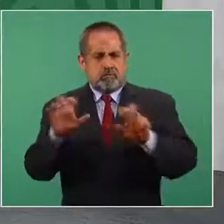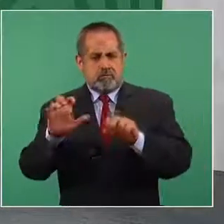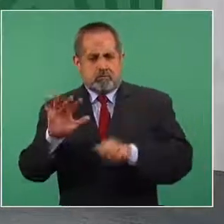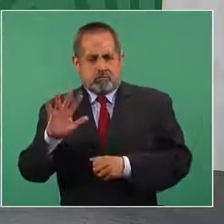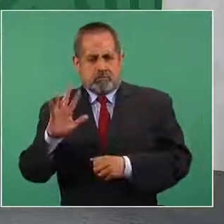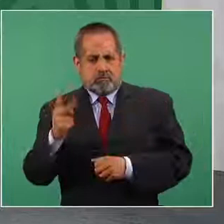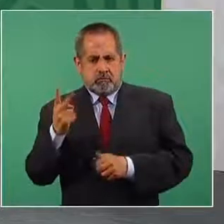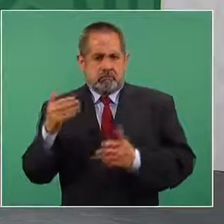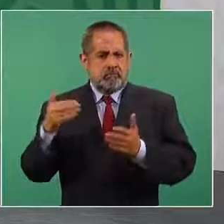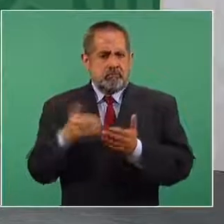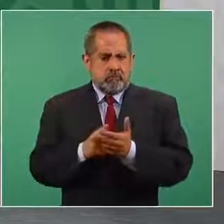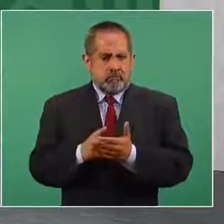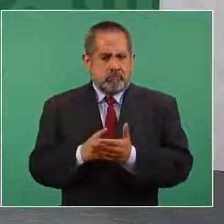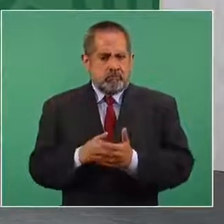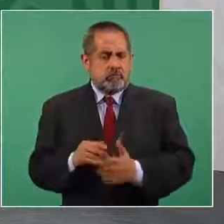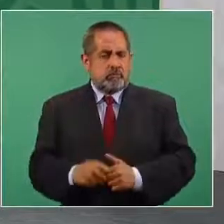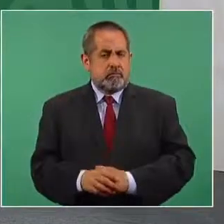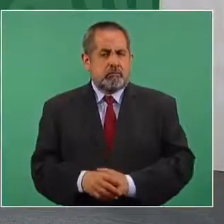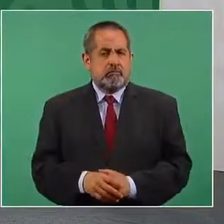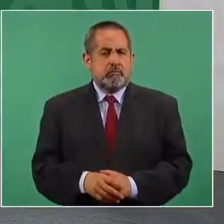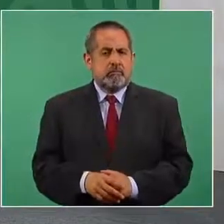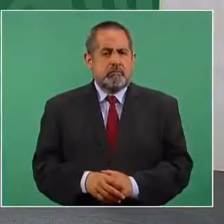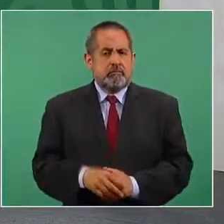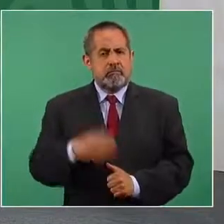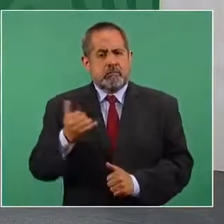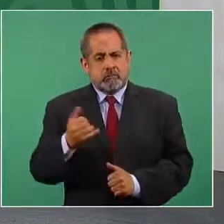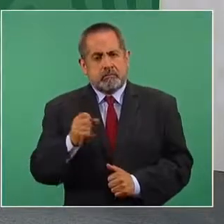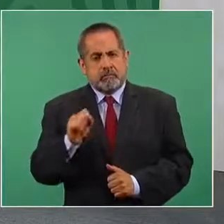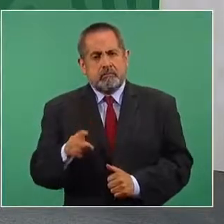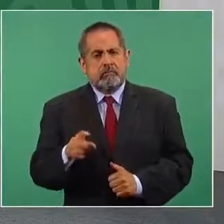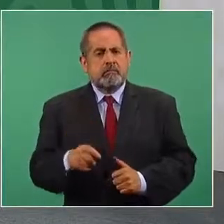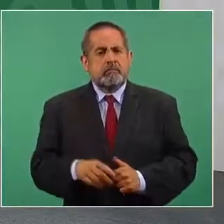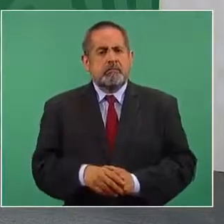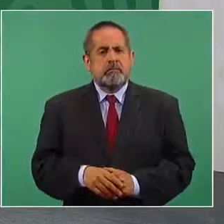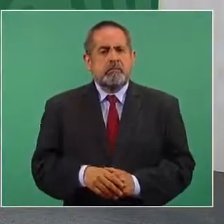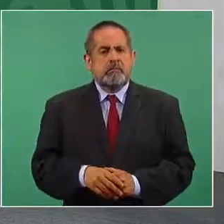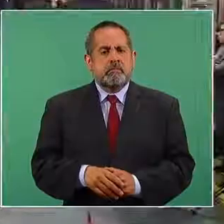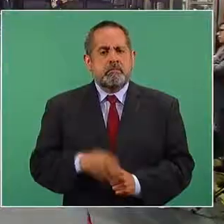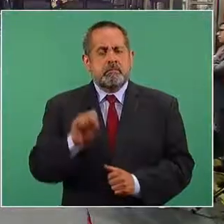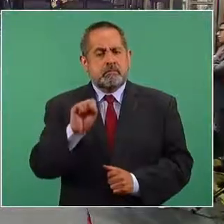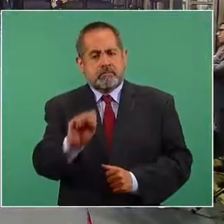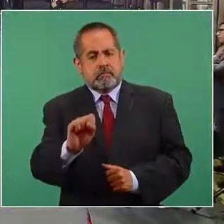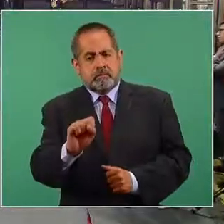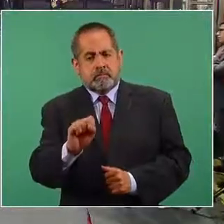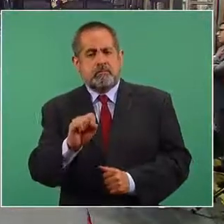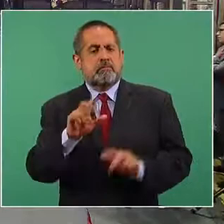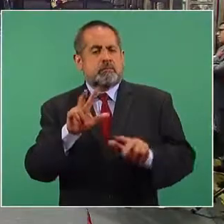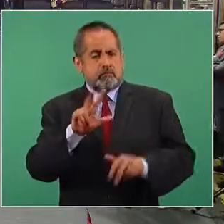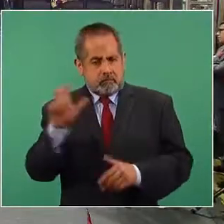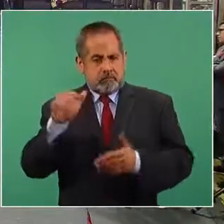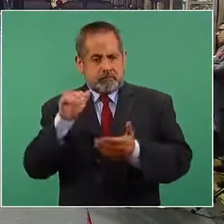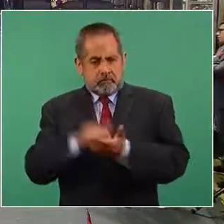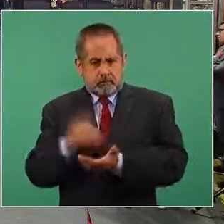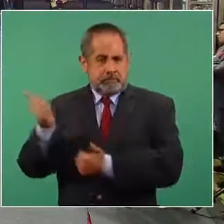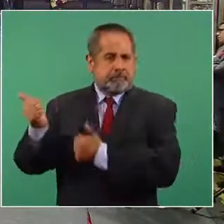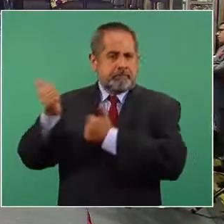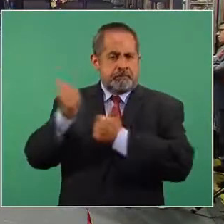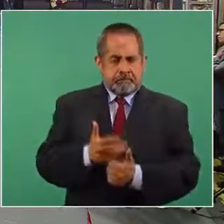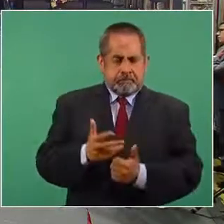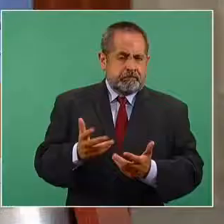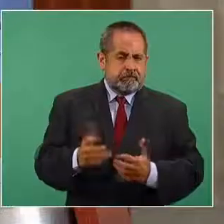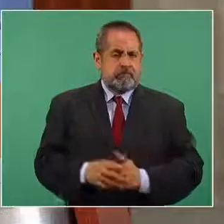852,000 dosis y el sábado 800,000, o